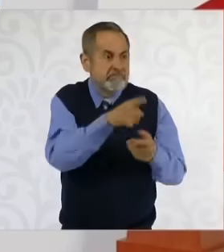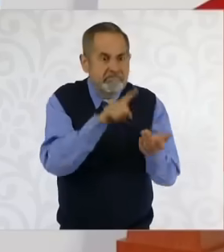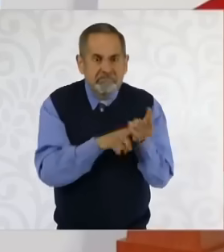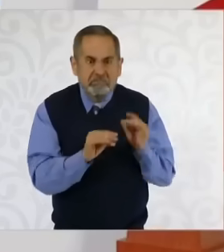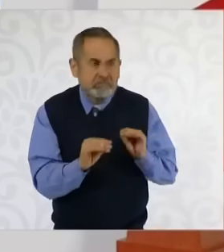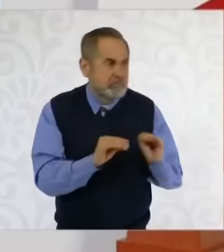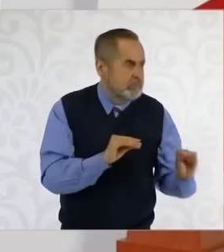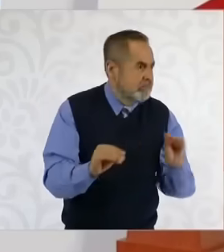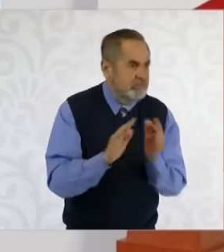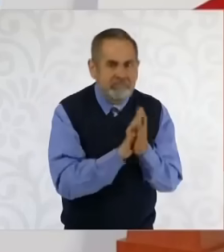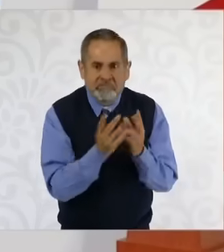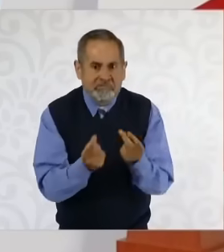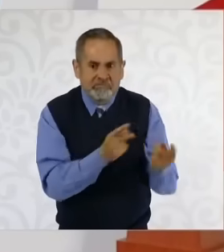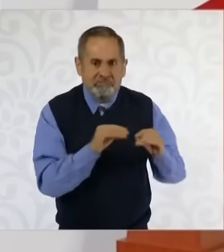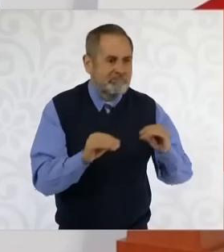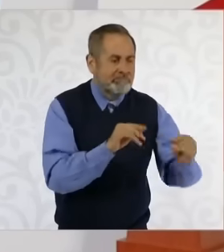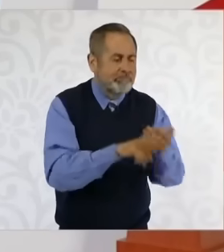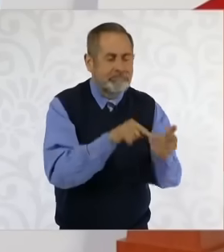movilización.